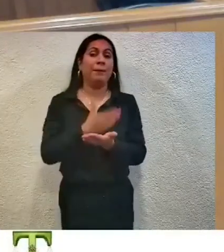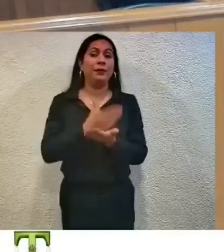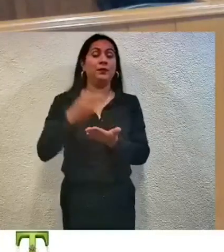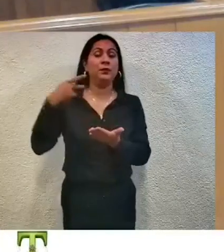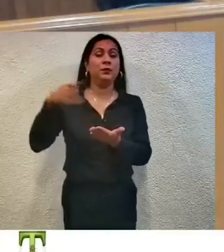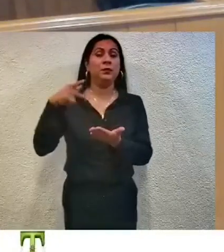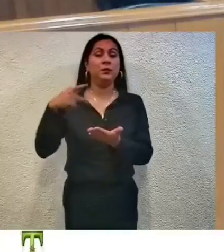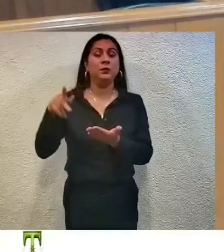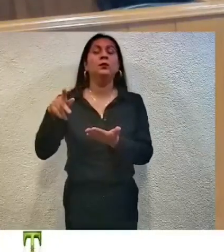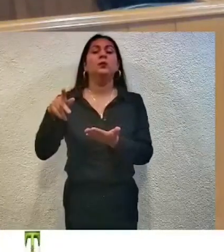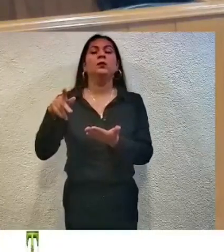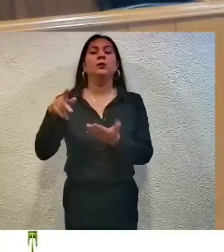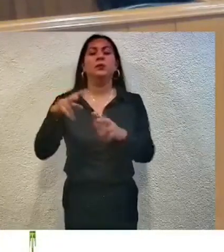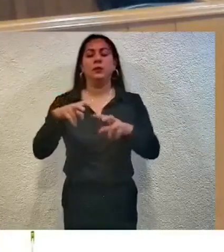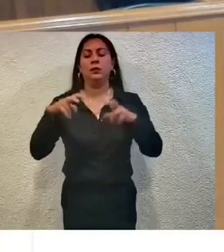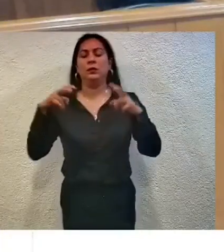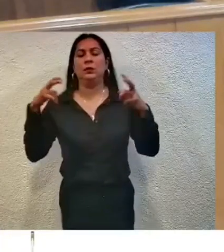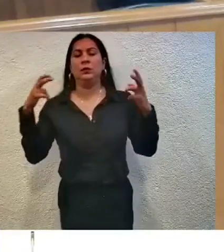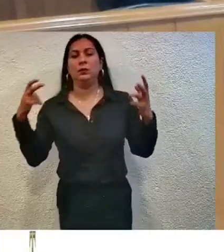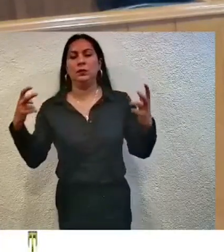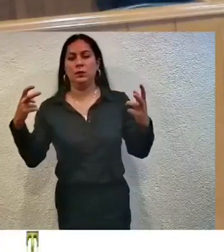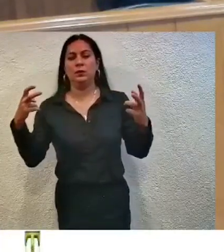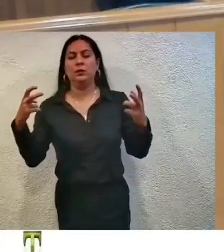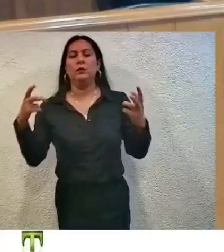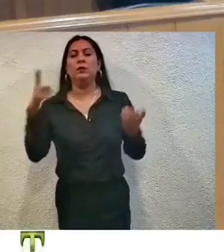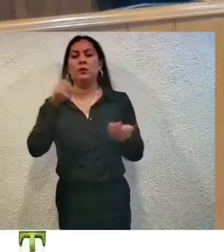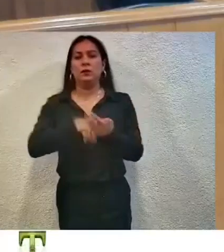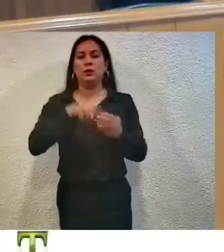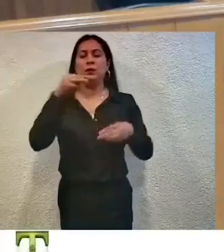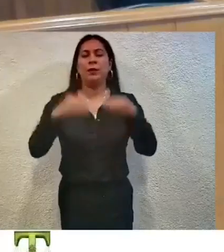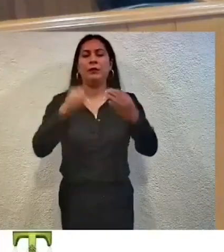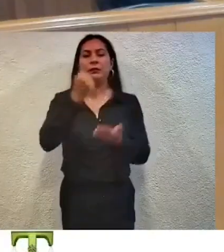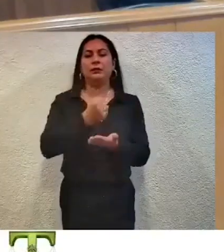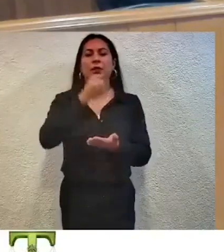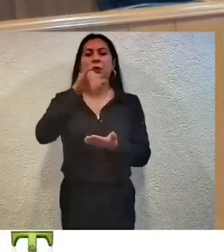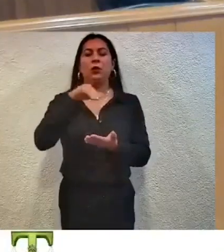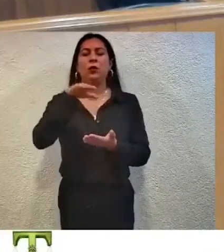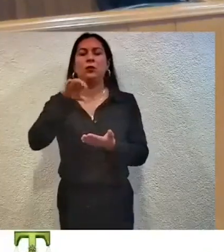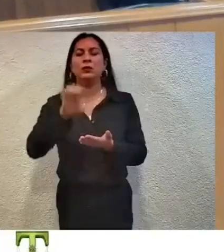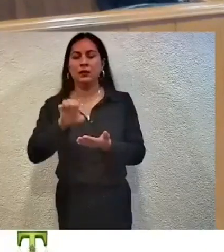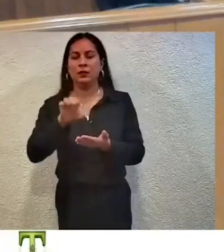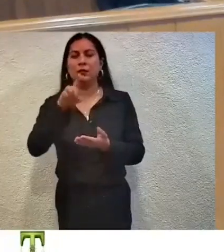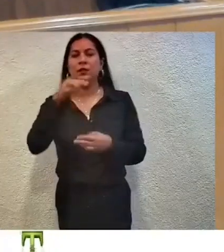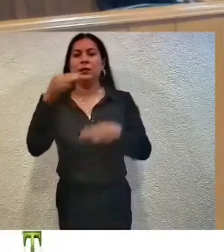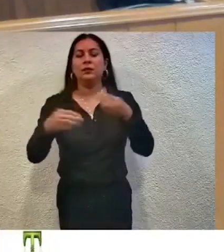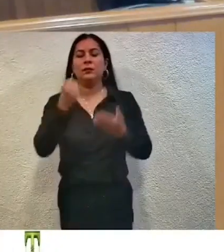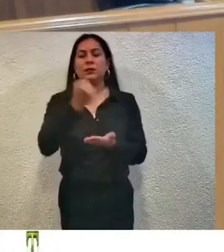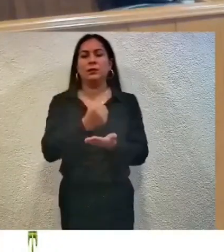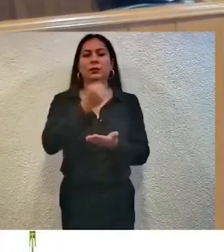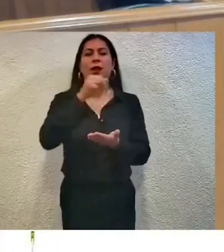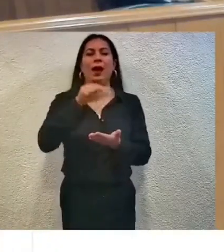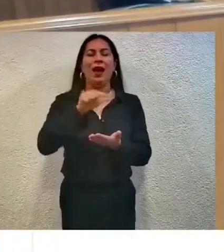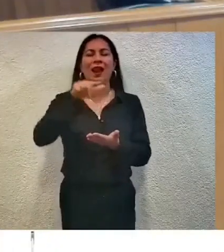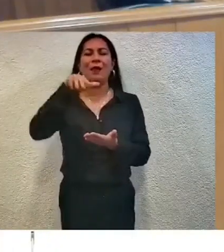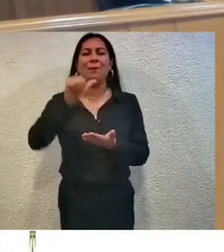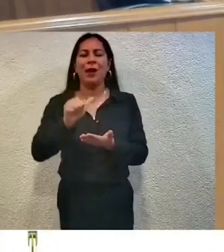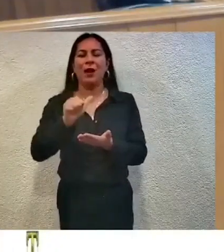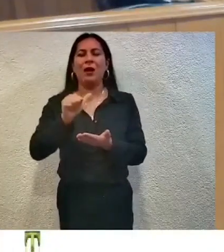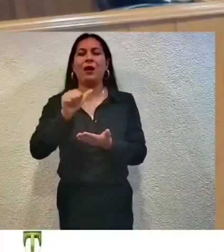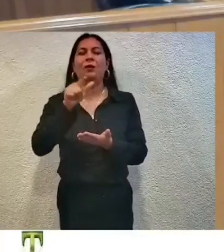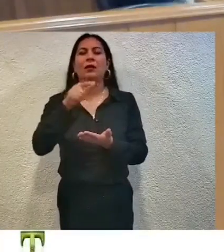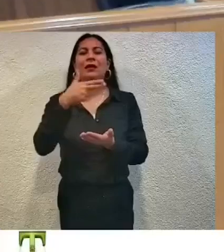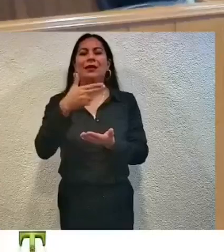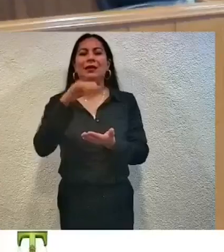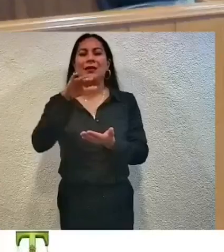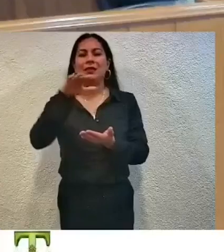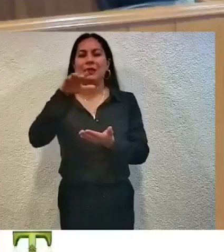además de usted se encuentran en esta sala de pleno el magistrado José Inés Betancur Salgado y las magistradas Almadelia Eugenio Alcaraz e